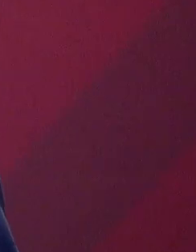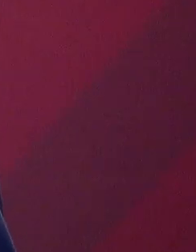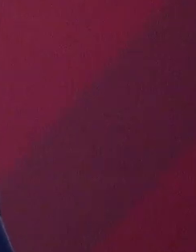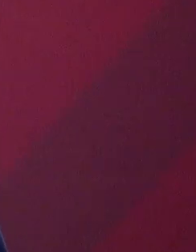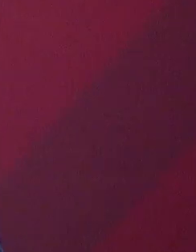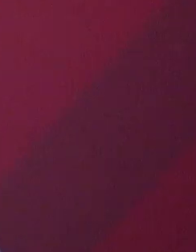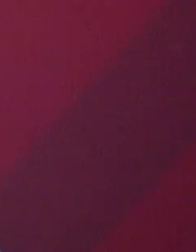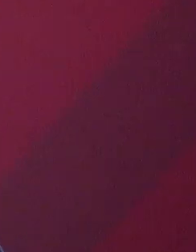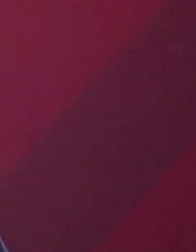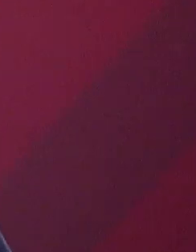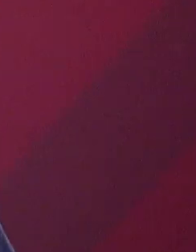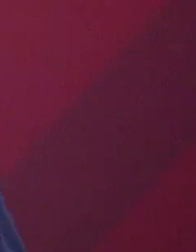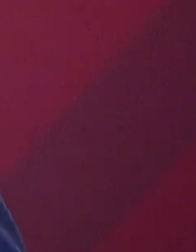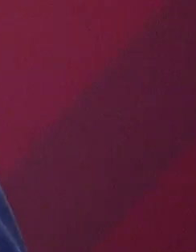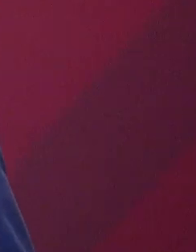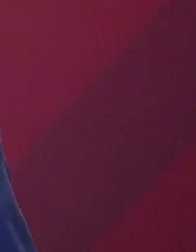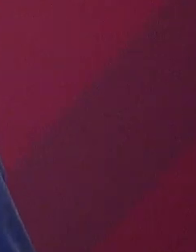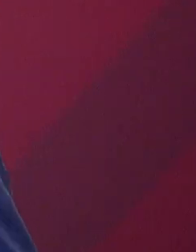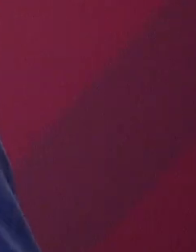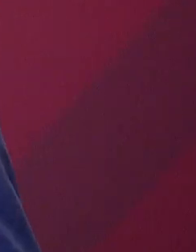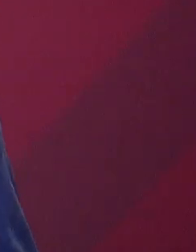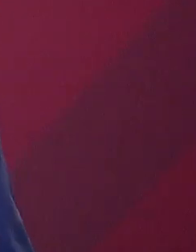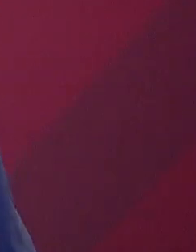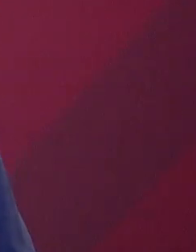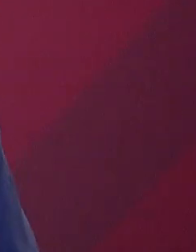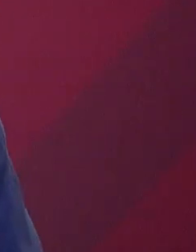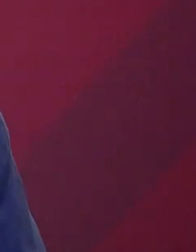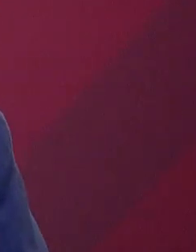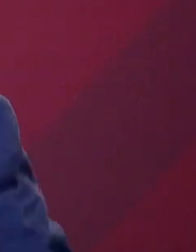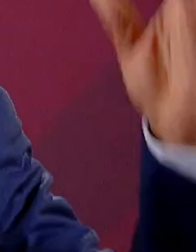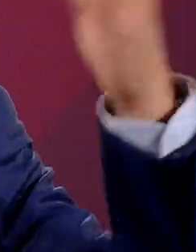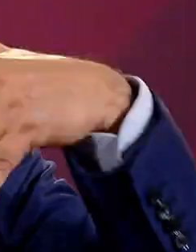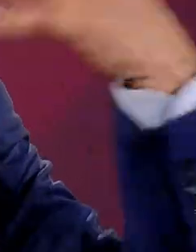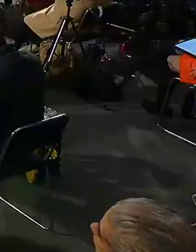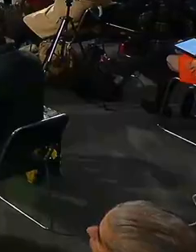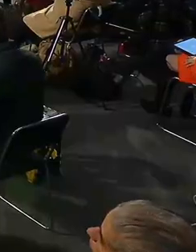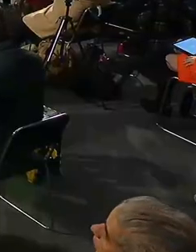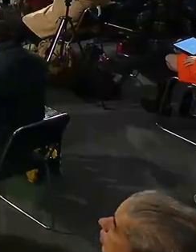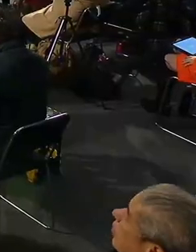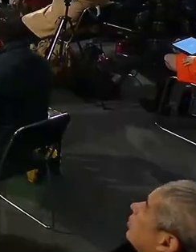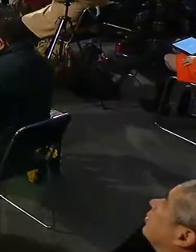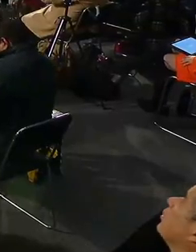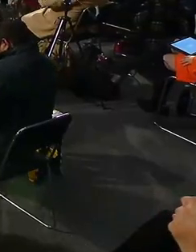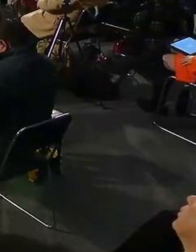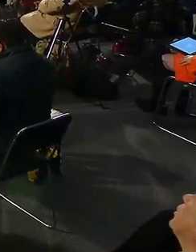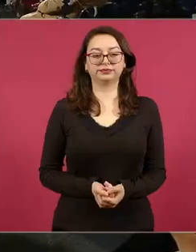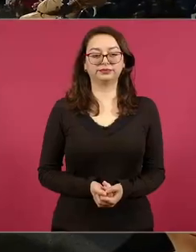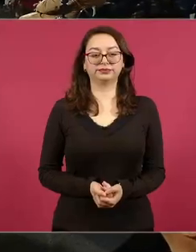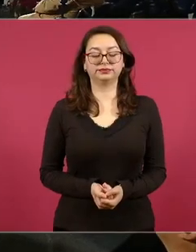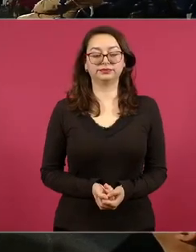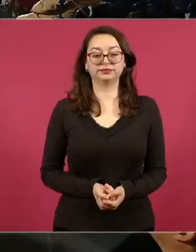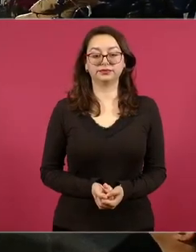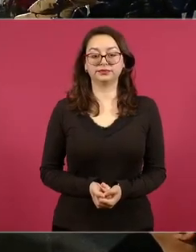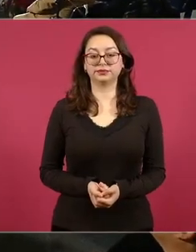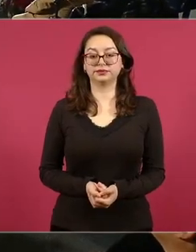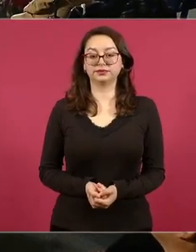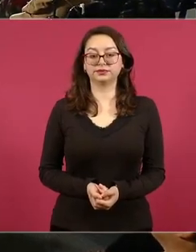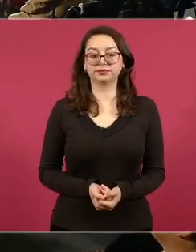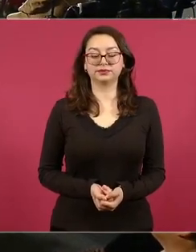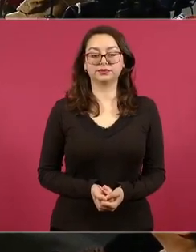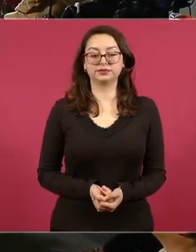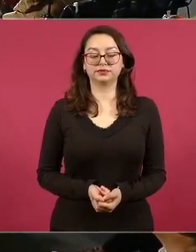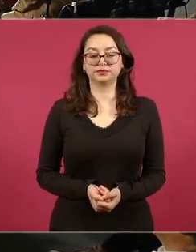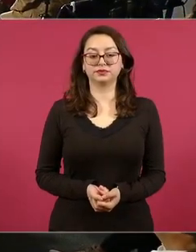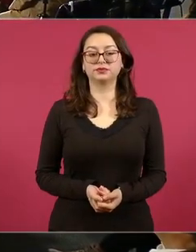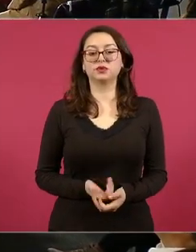hago referencia y que no la he encontrado la vi y no la he encontrado ahorita les voy a platicar de